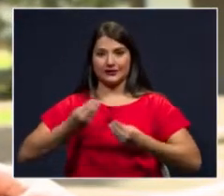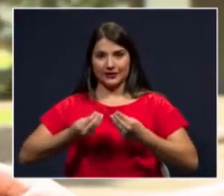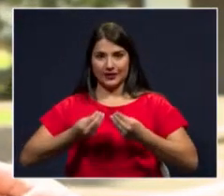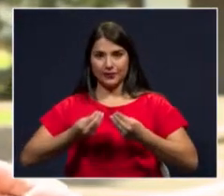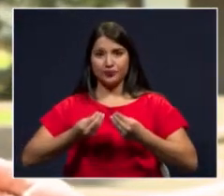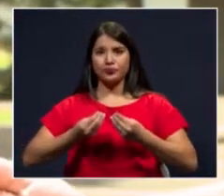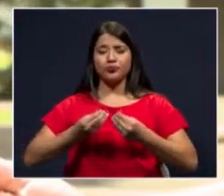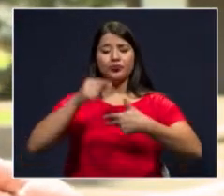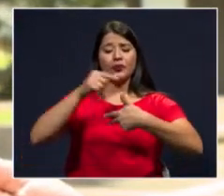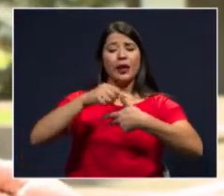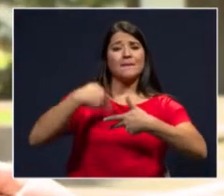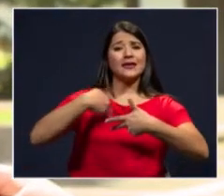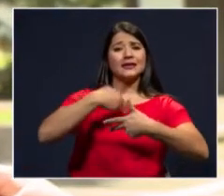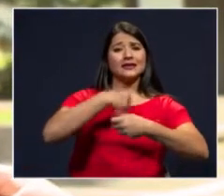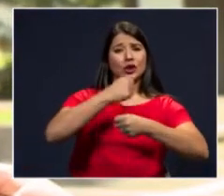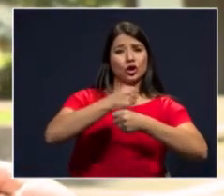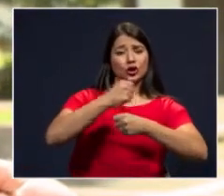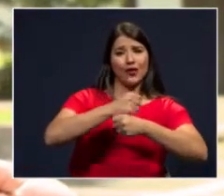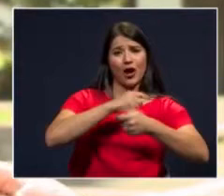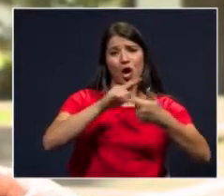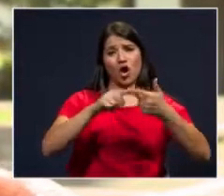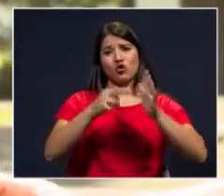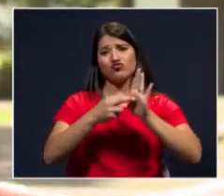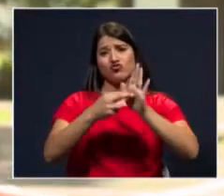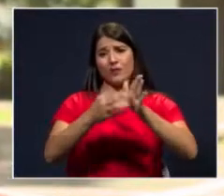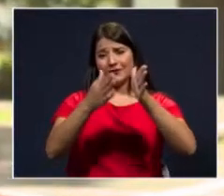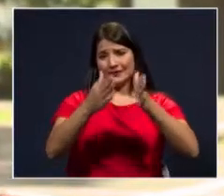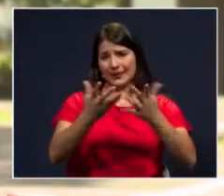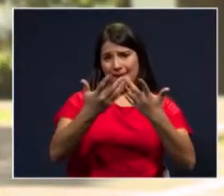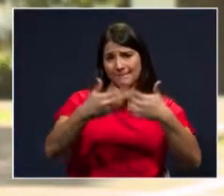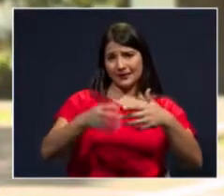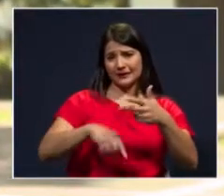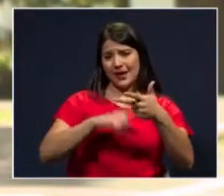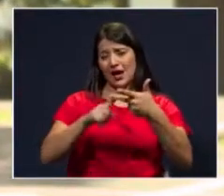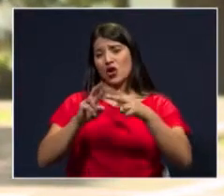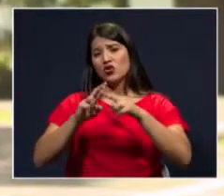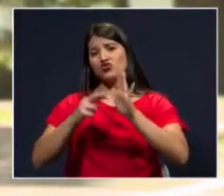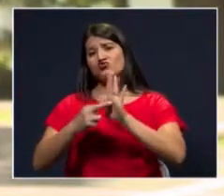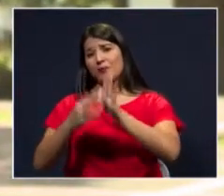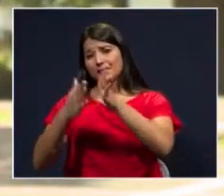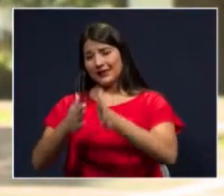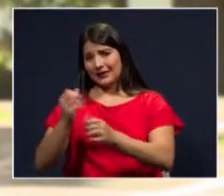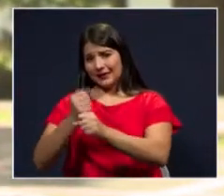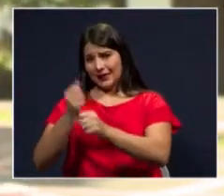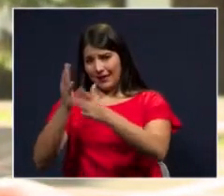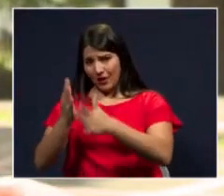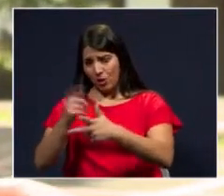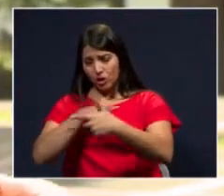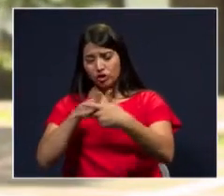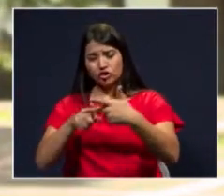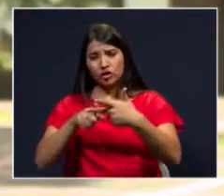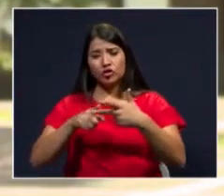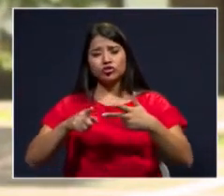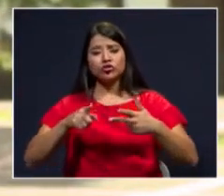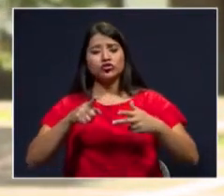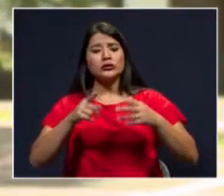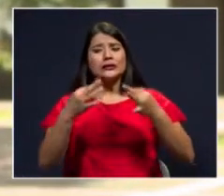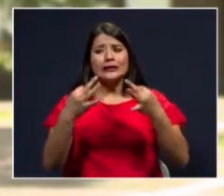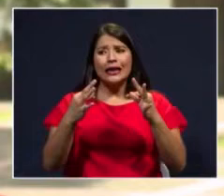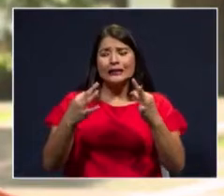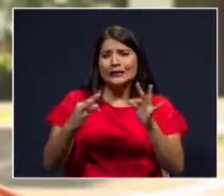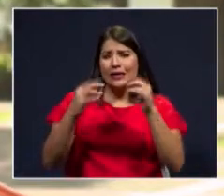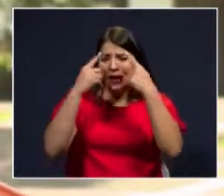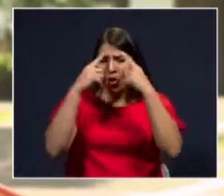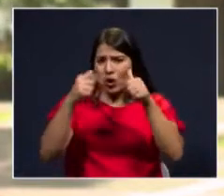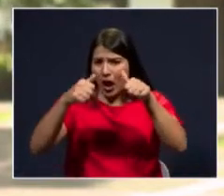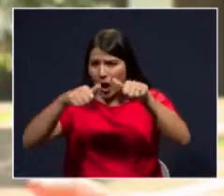hablar con ellos y buscar un punto de encuentro, un punto de conciliación de las partes, y si no se encuentra,